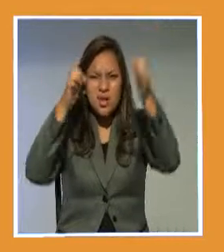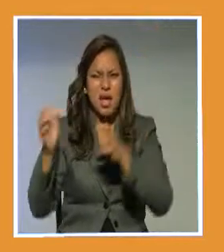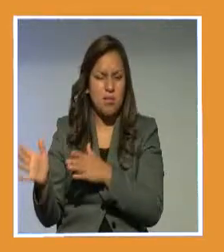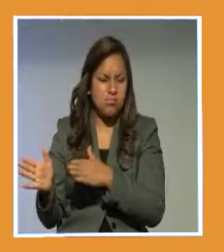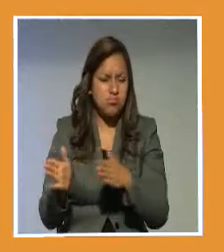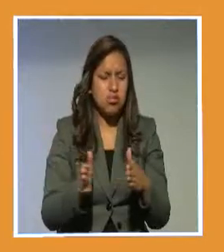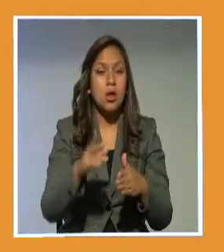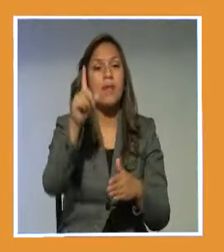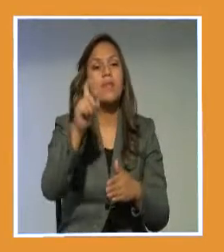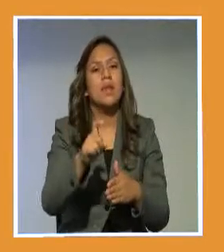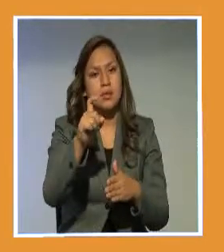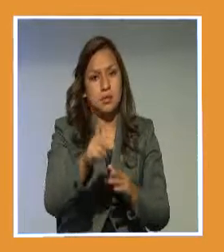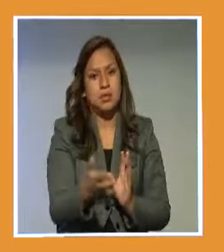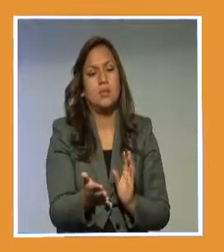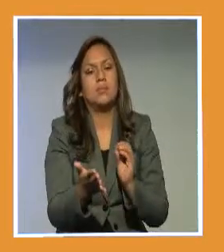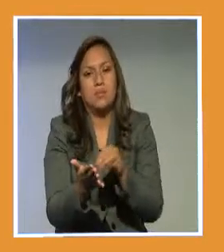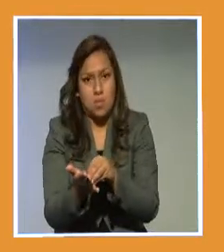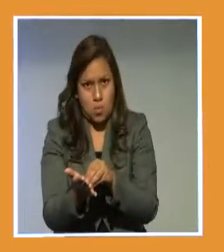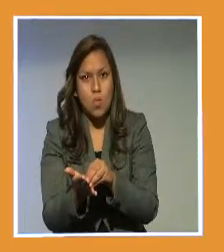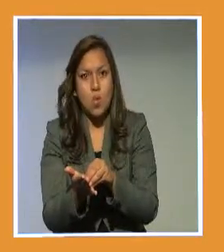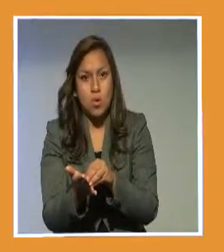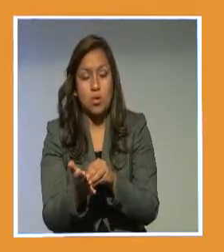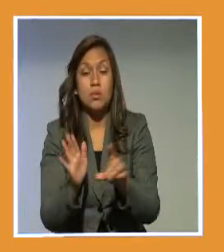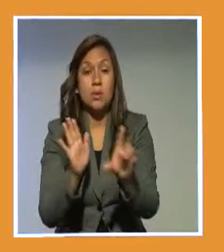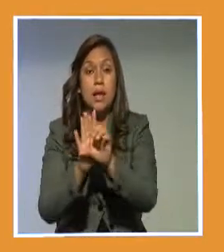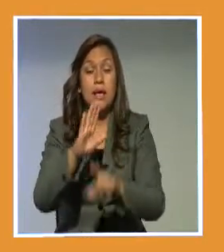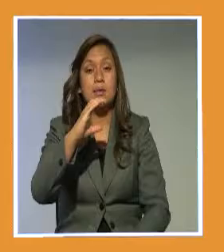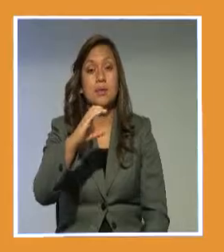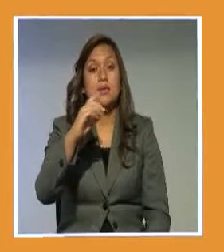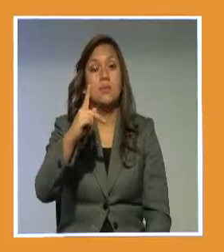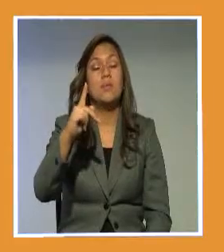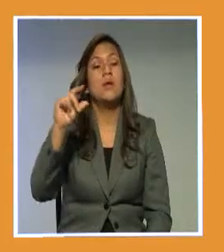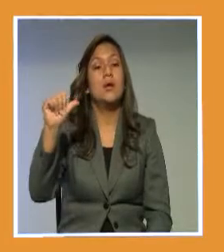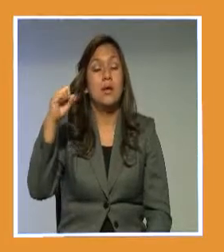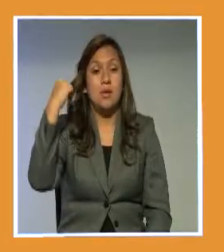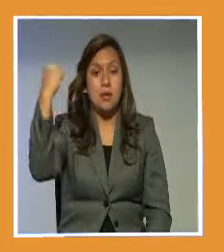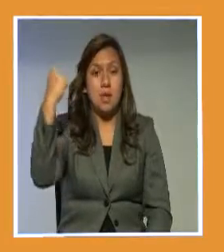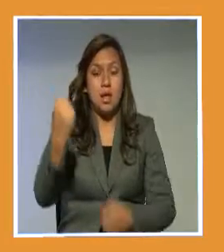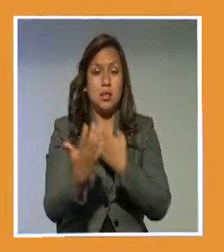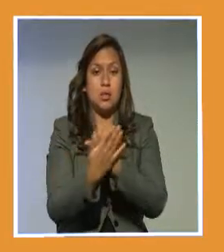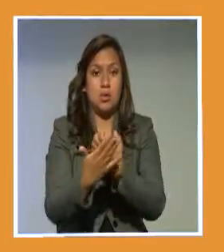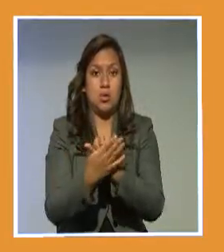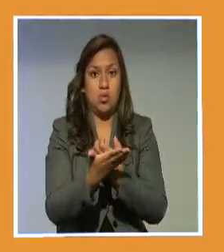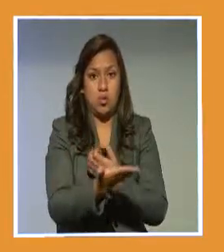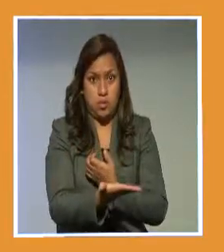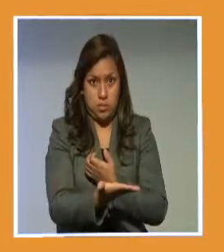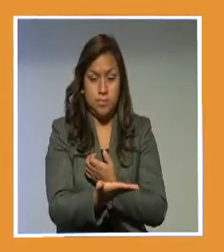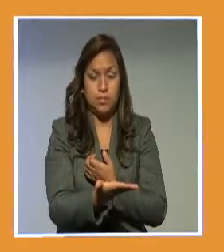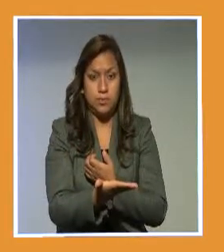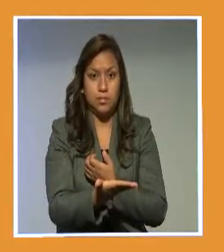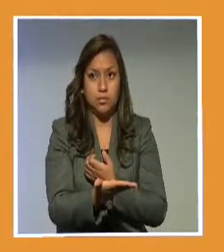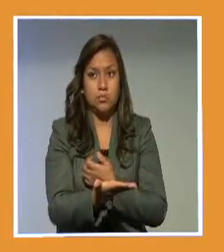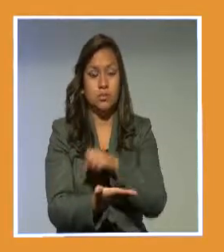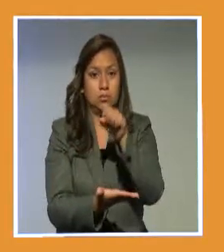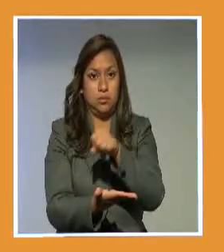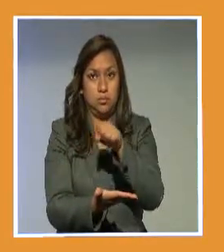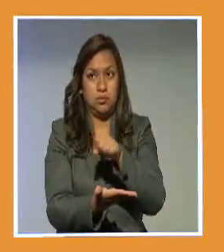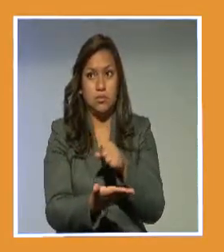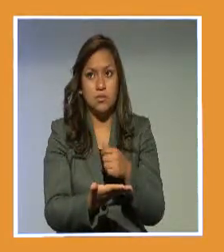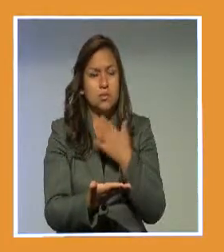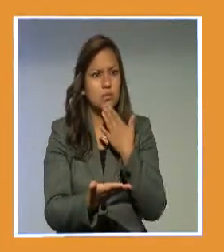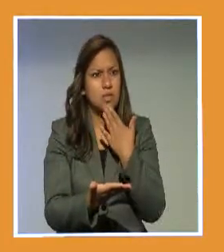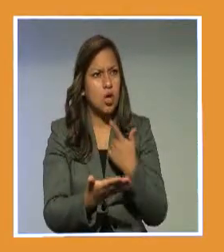normativa legal, que sería esta ley de la CTA. Y los derechos económicos, que son ya cómo se distribuyen y